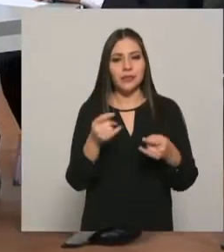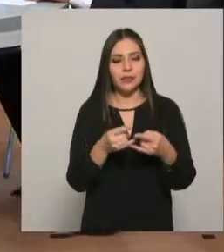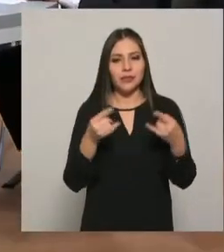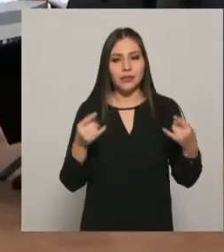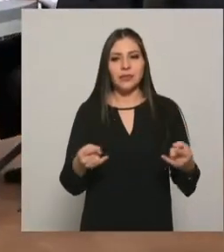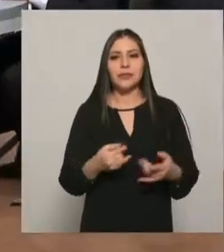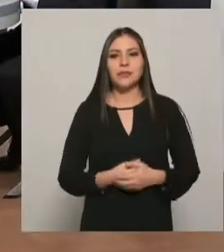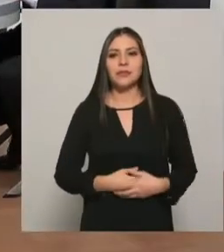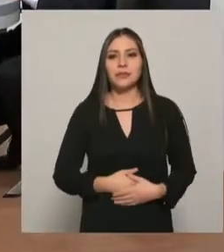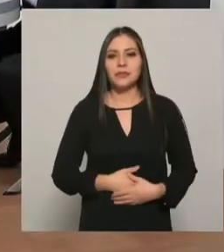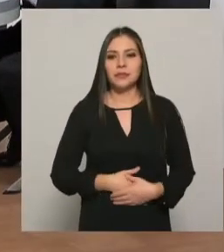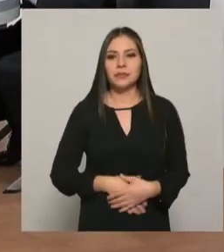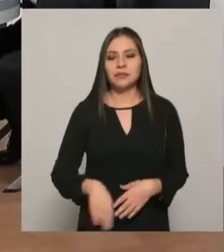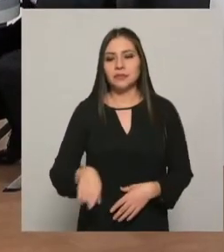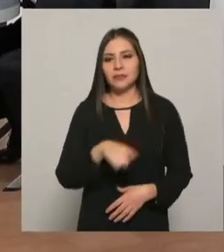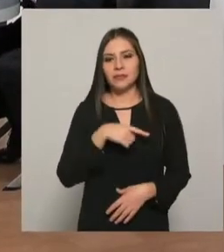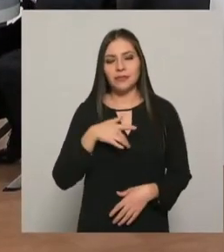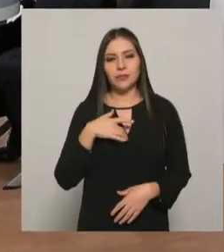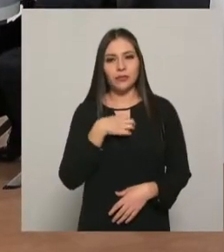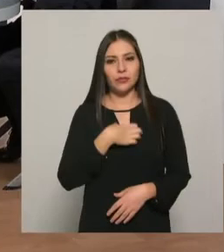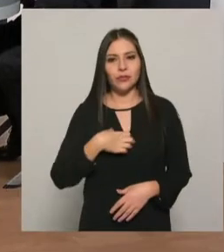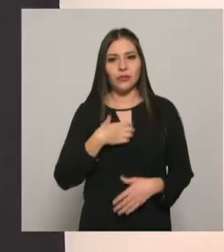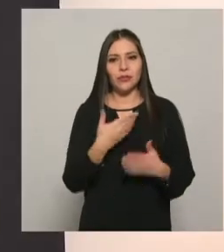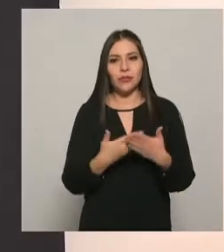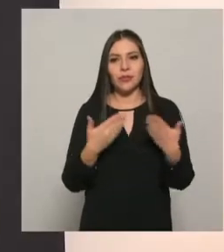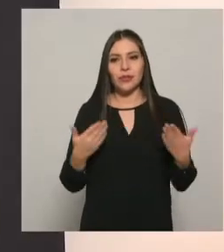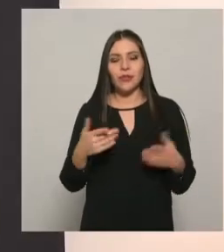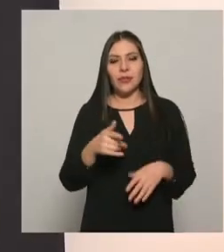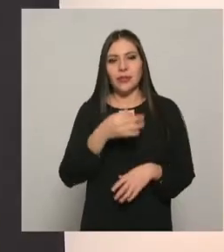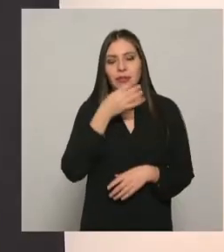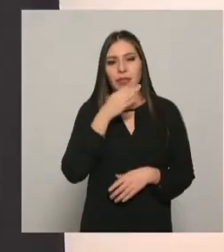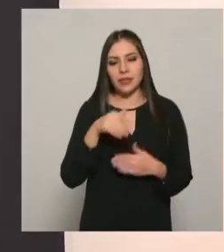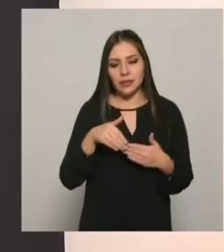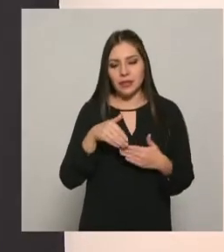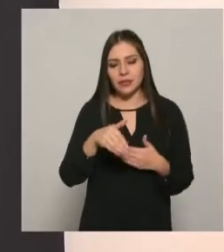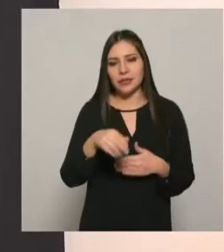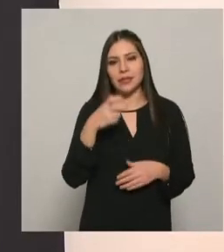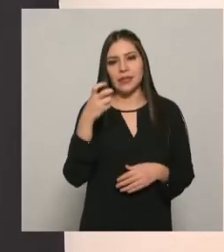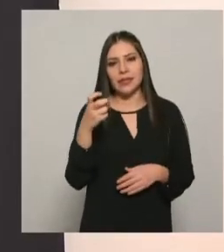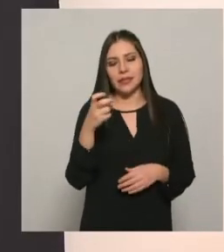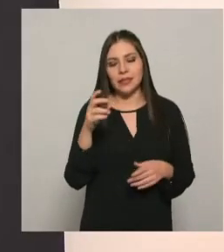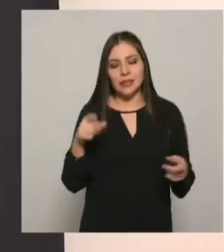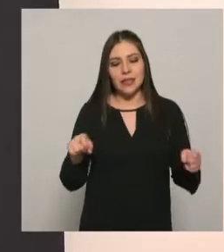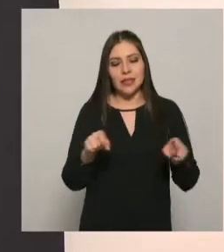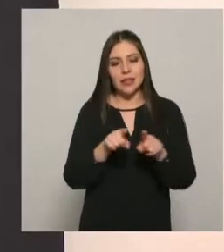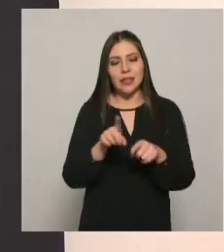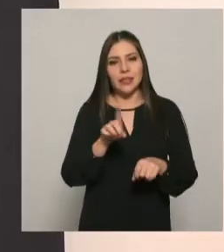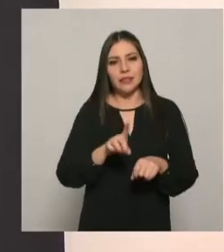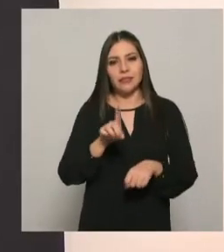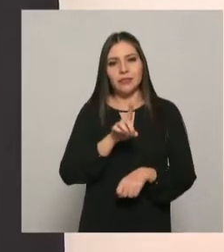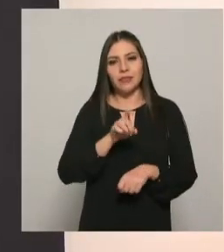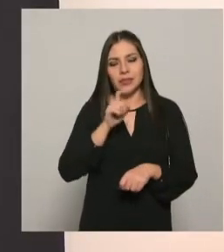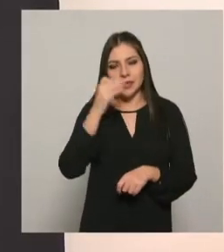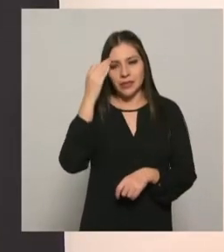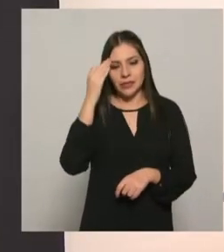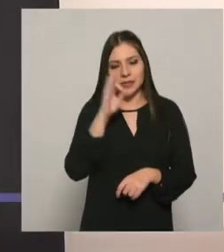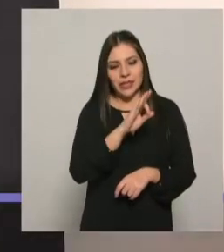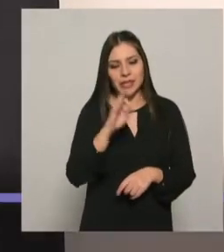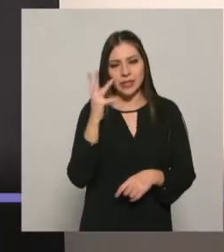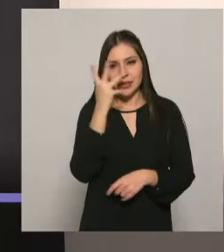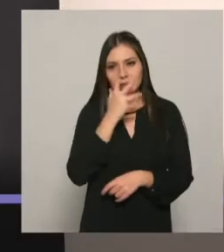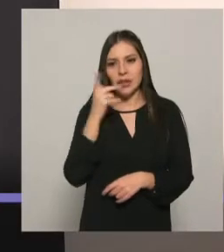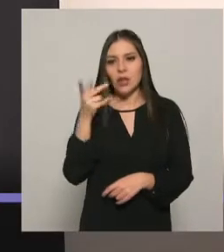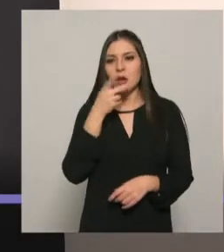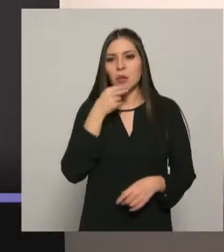muy contentos de que estas festividades se hagan en este marco tan maravilloso. La alcaldía, el señor alcalde tuvo